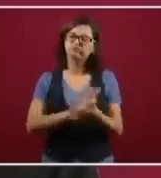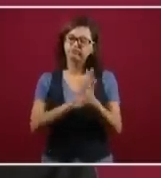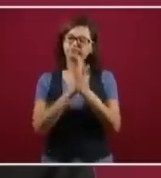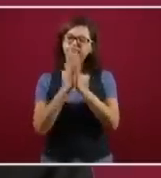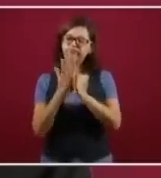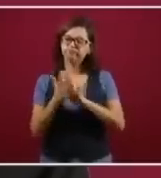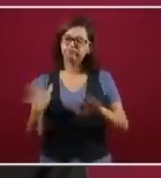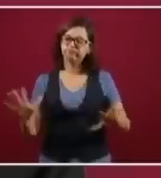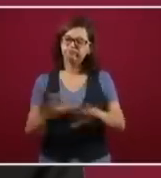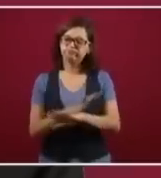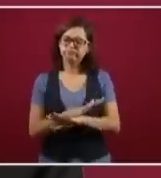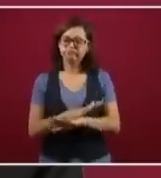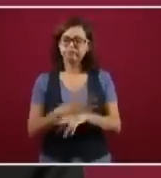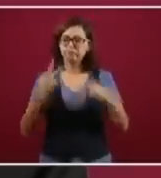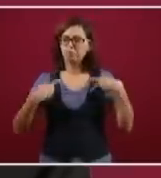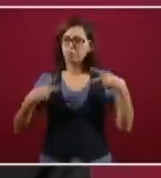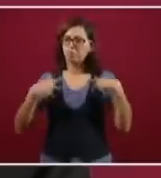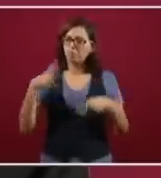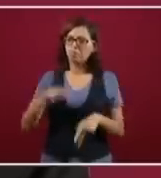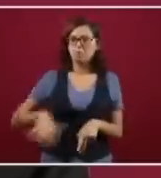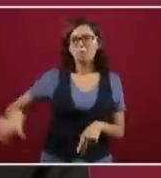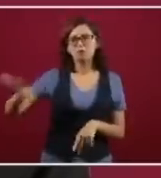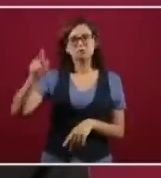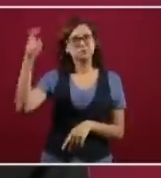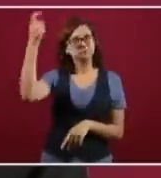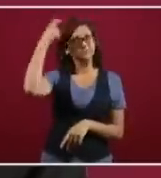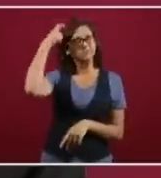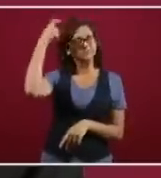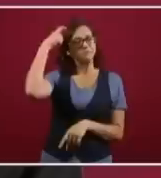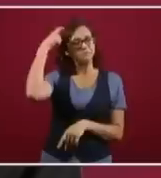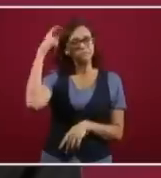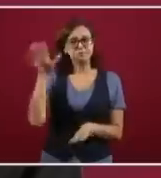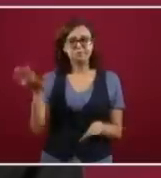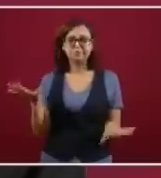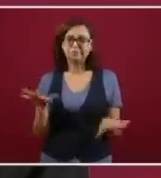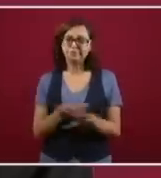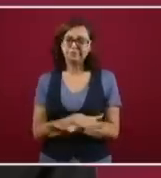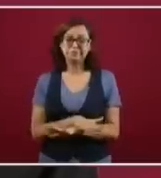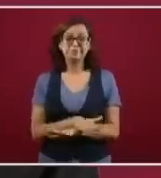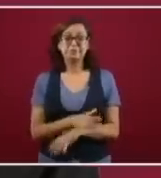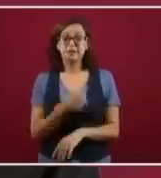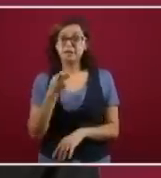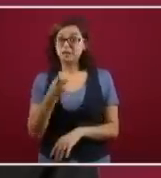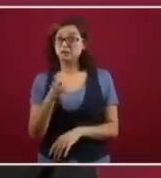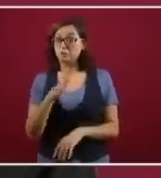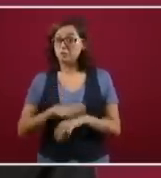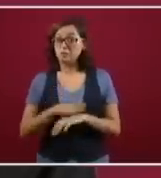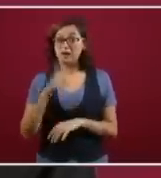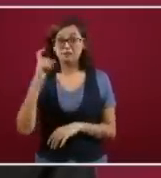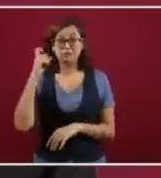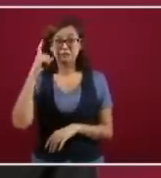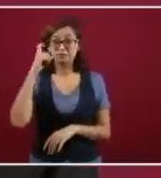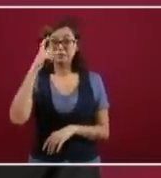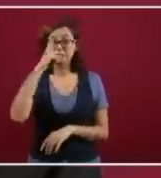¿eh? Y ya cambió la mentalidad del pueblo, que es lo más difícil